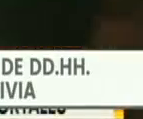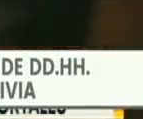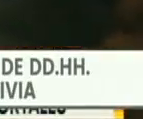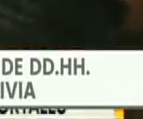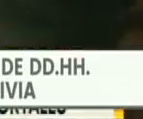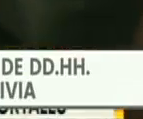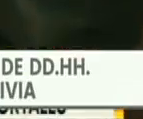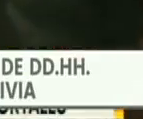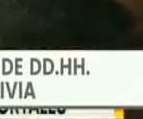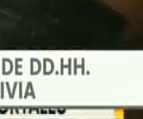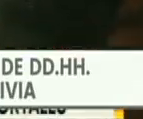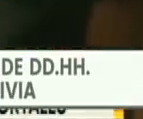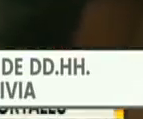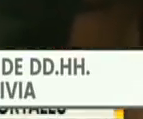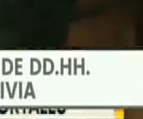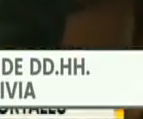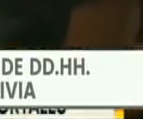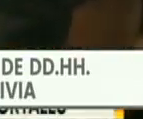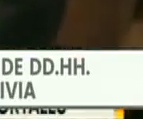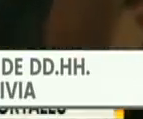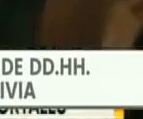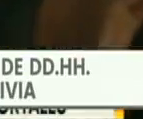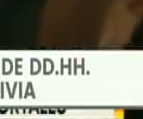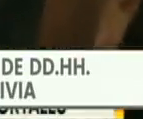Memoria, verdad y justicia.